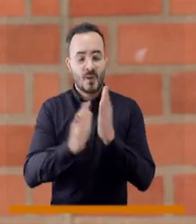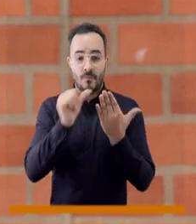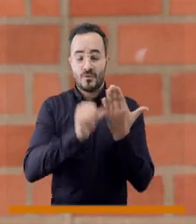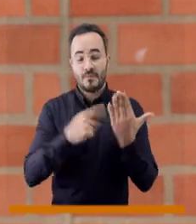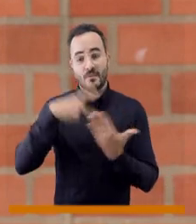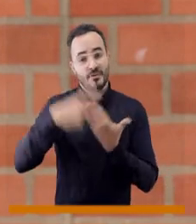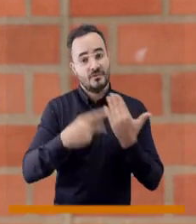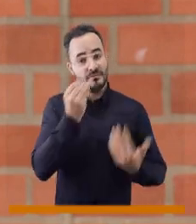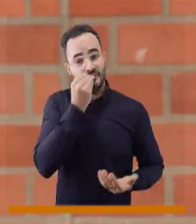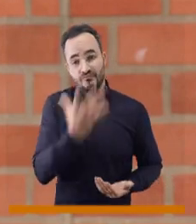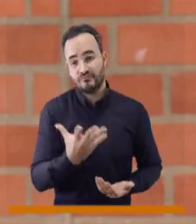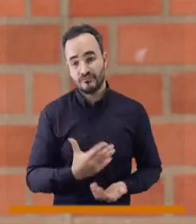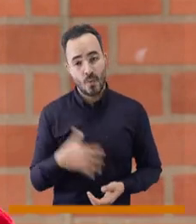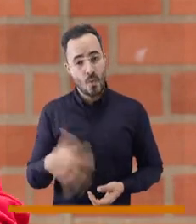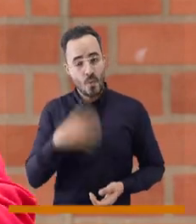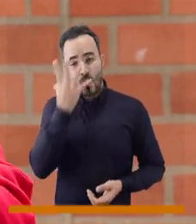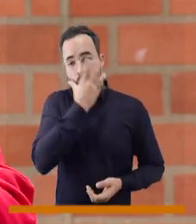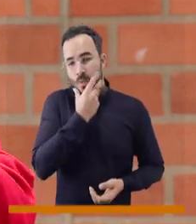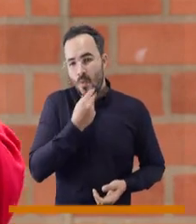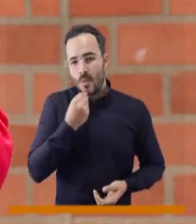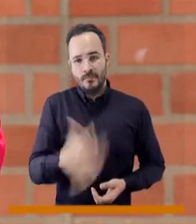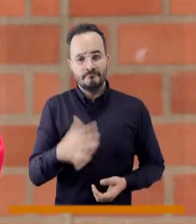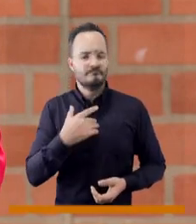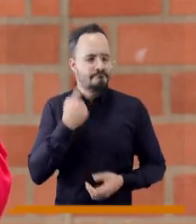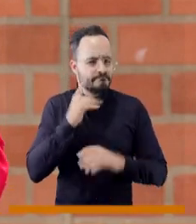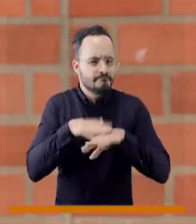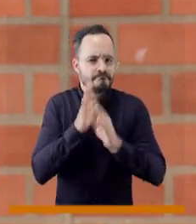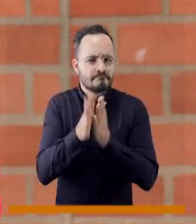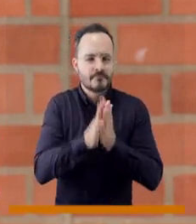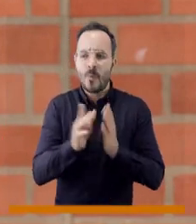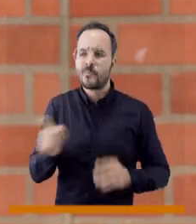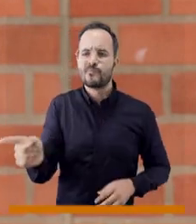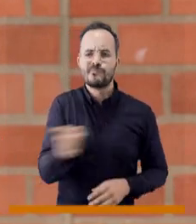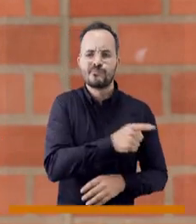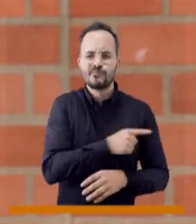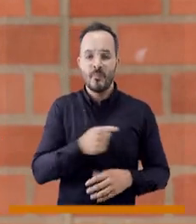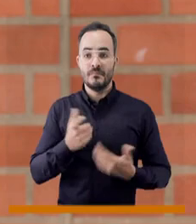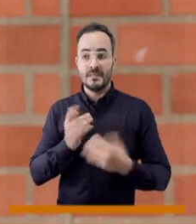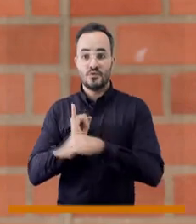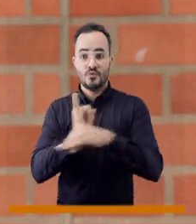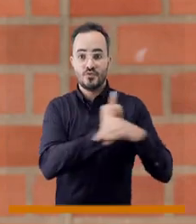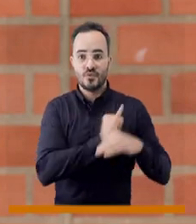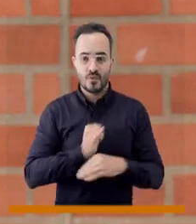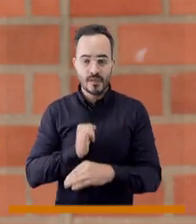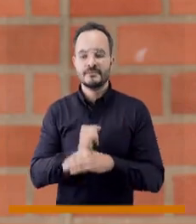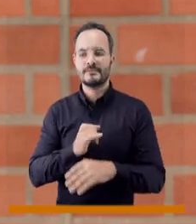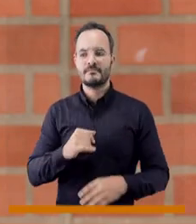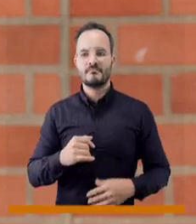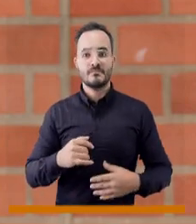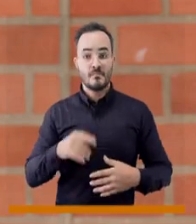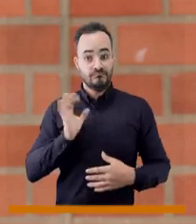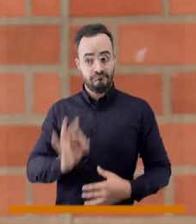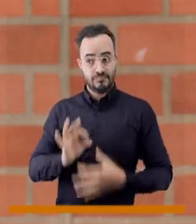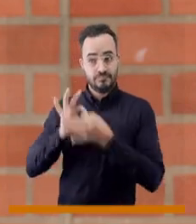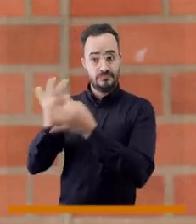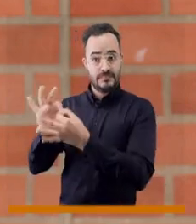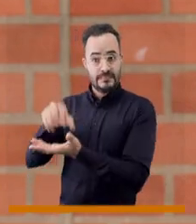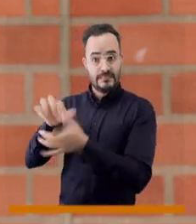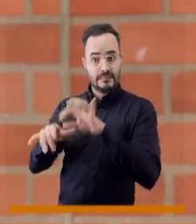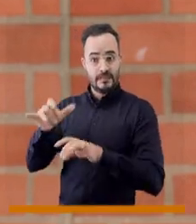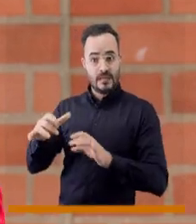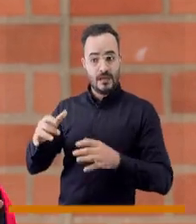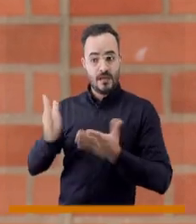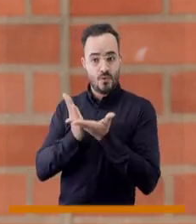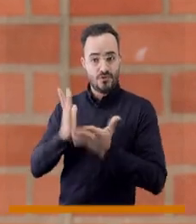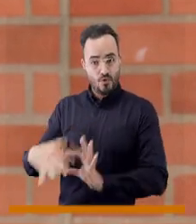absolutamente hermoso que permite o que las entidades territoriales le ofrecen a las instituciones educativas oficiales para que